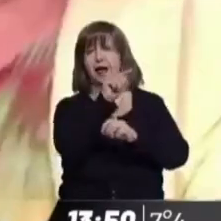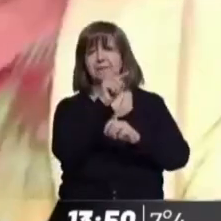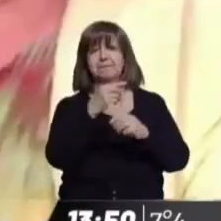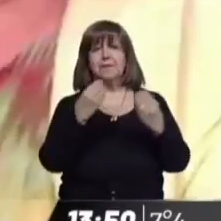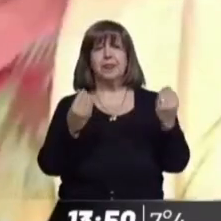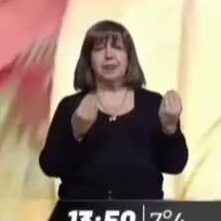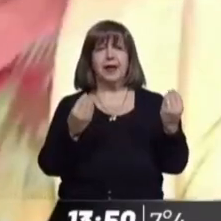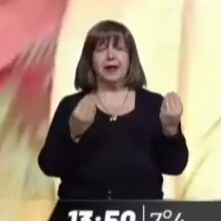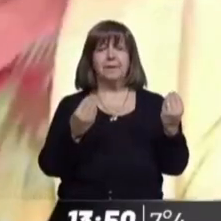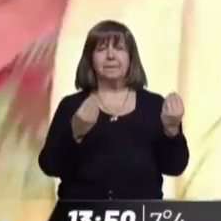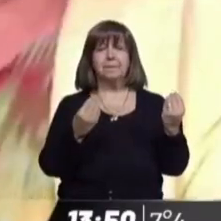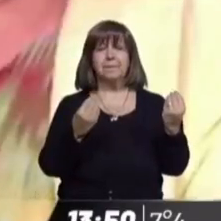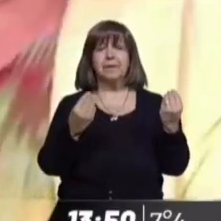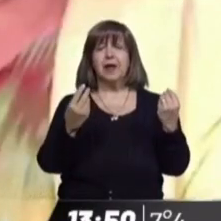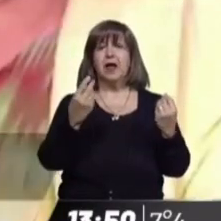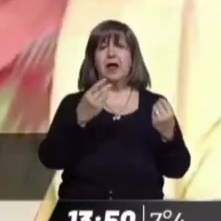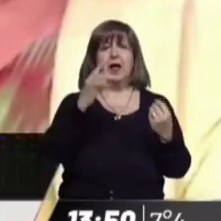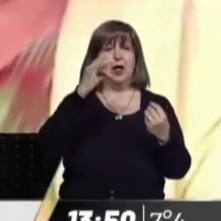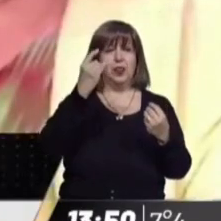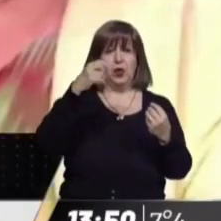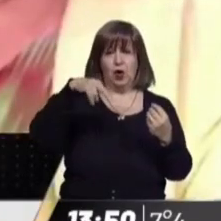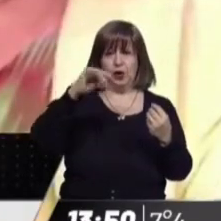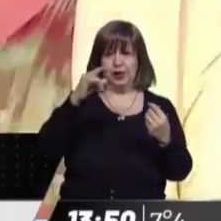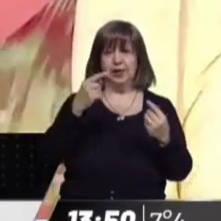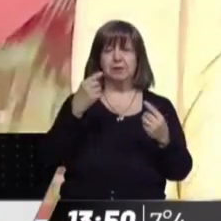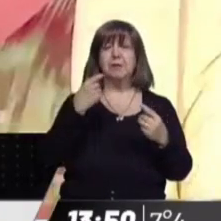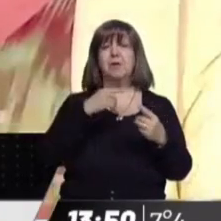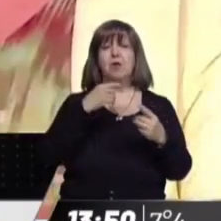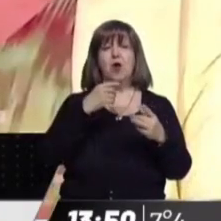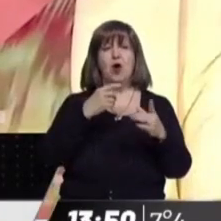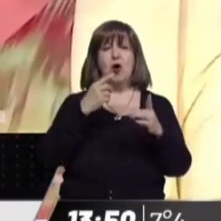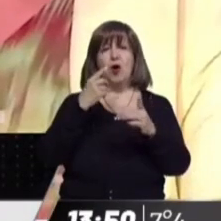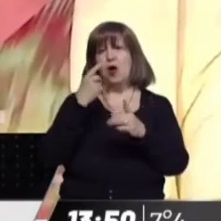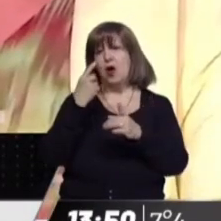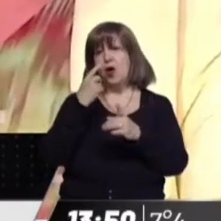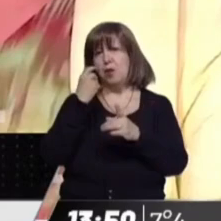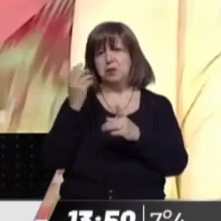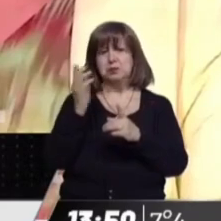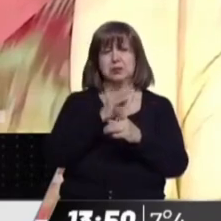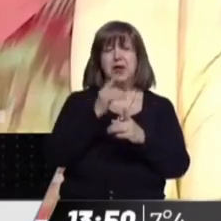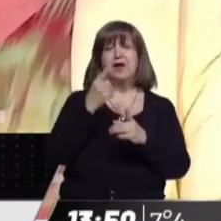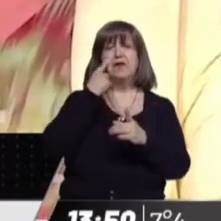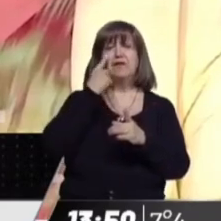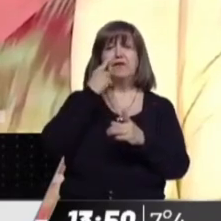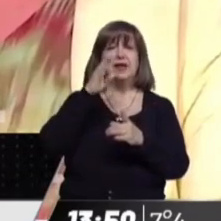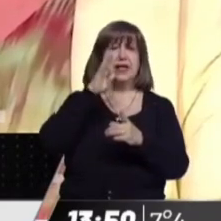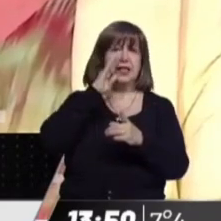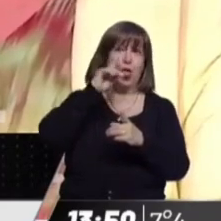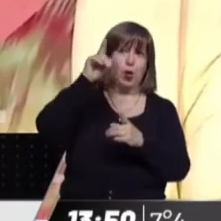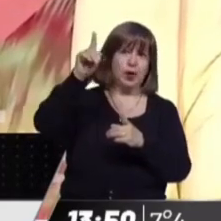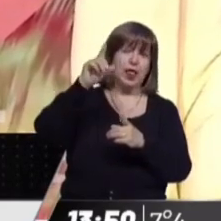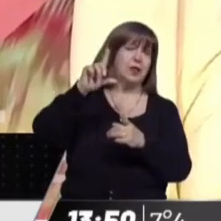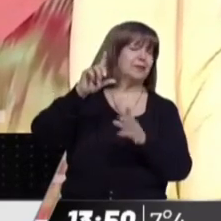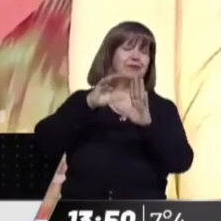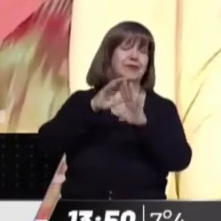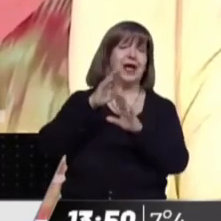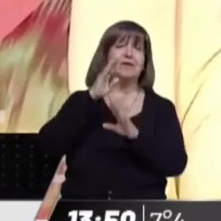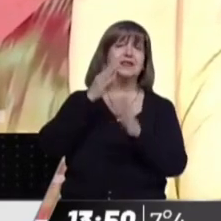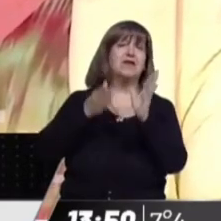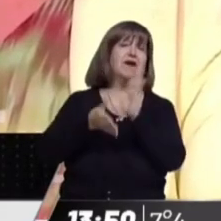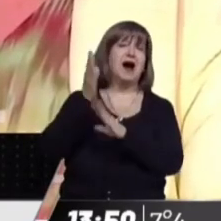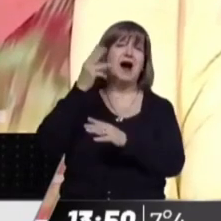narra la historia de Donnie Dunne, que es un comediante que se dedica justamente, se va a vivir a Londres con el objetivo de